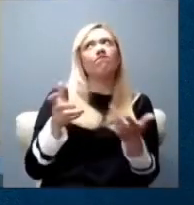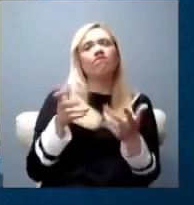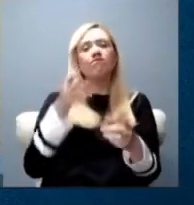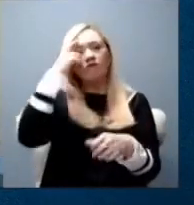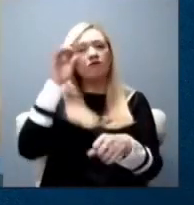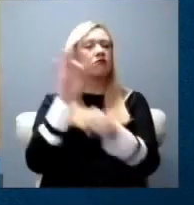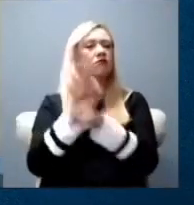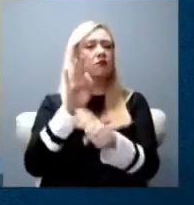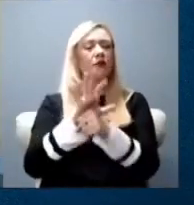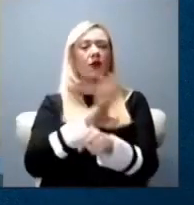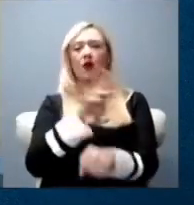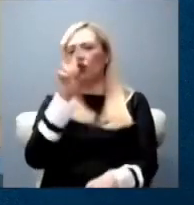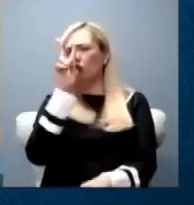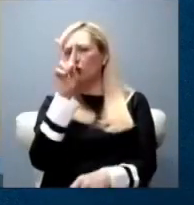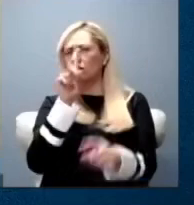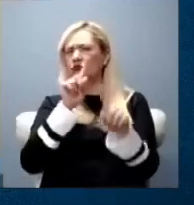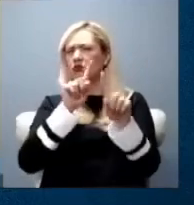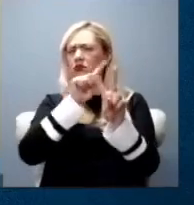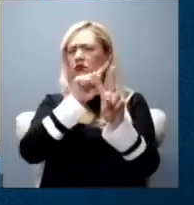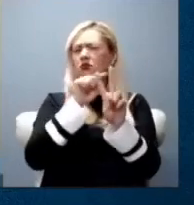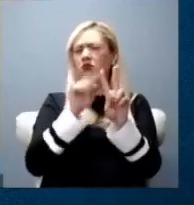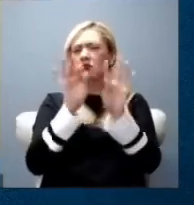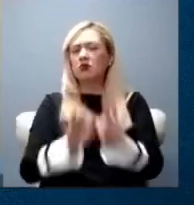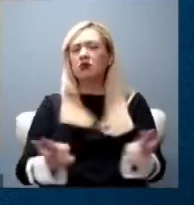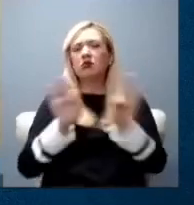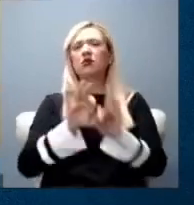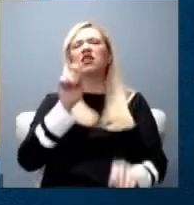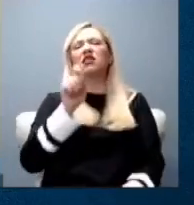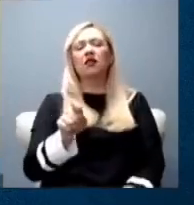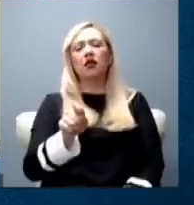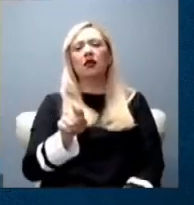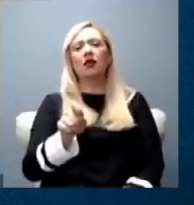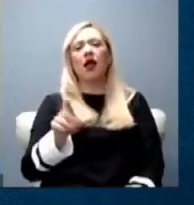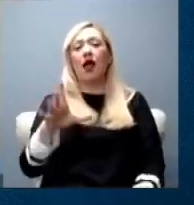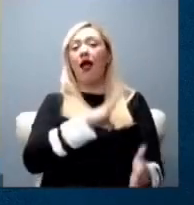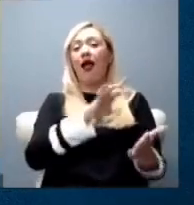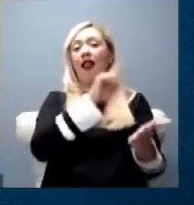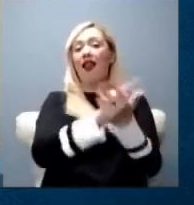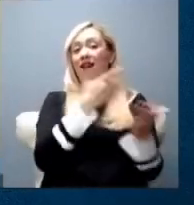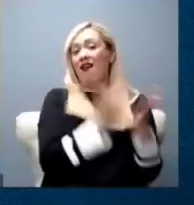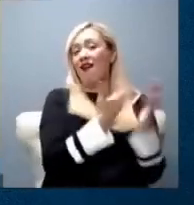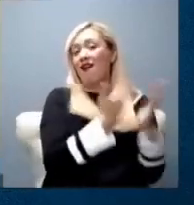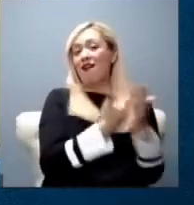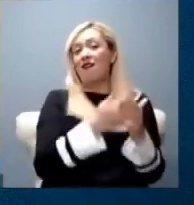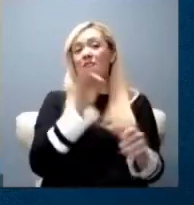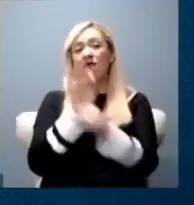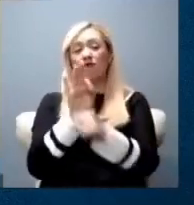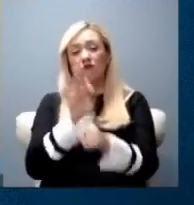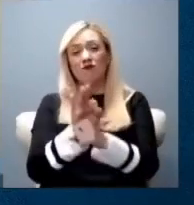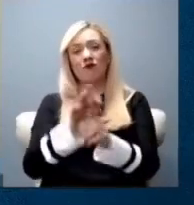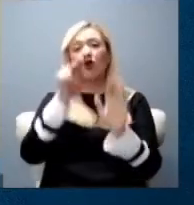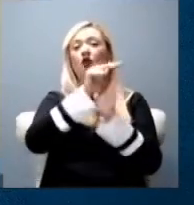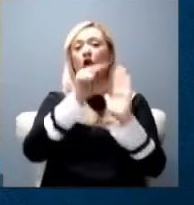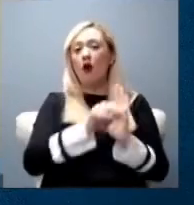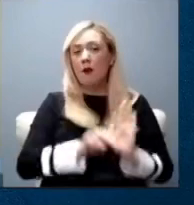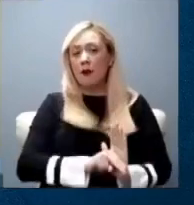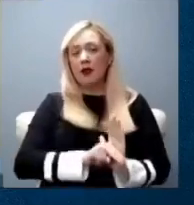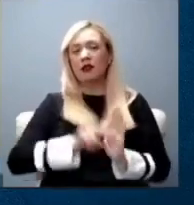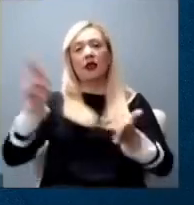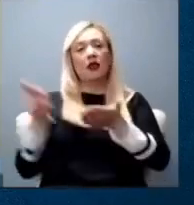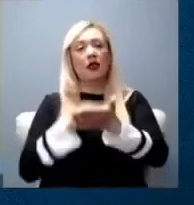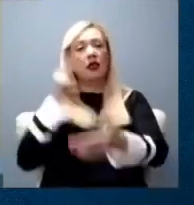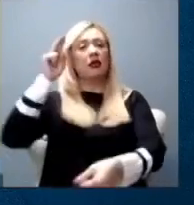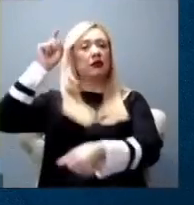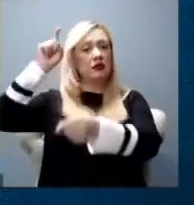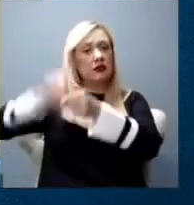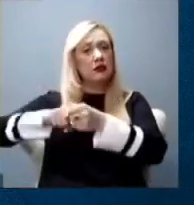protección tienen dos componentes que son fundamentales, y con esto termino. Los instrumentos de protección, que son los tratados, las normas internacionales que